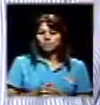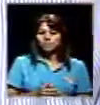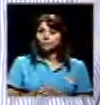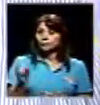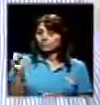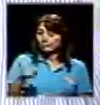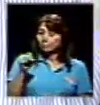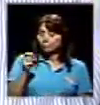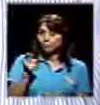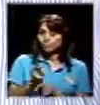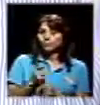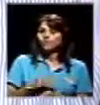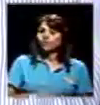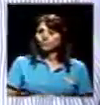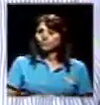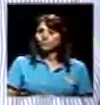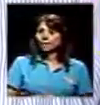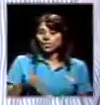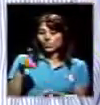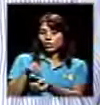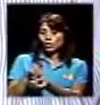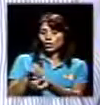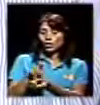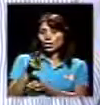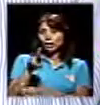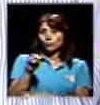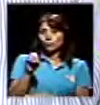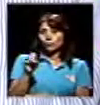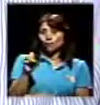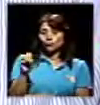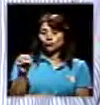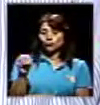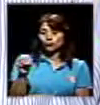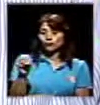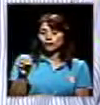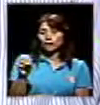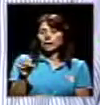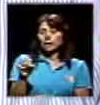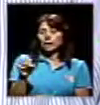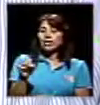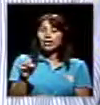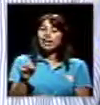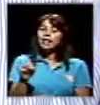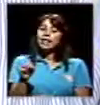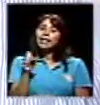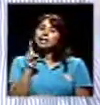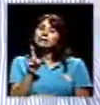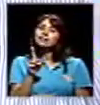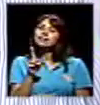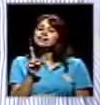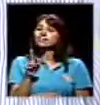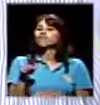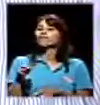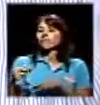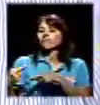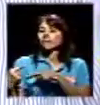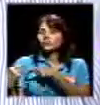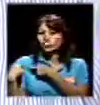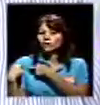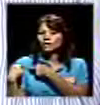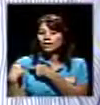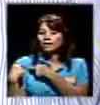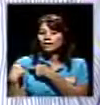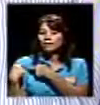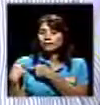efecto, la doctora Ross es en parte responsable de que los